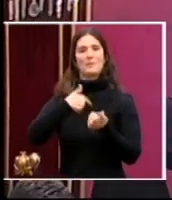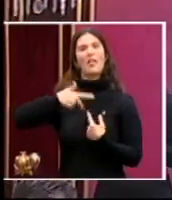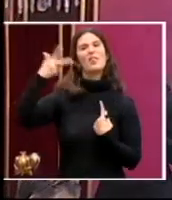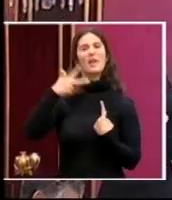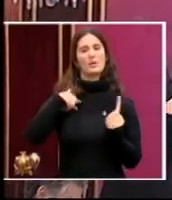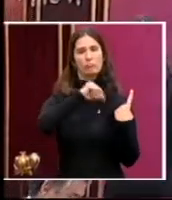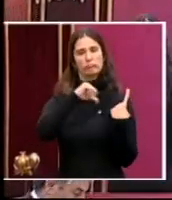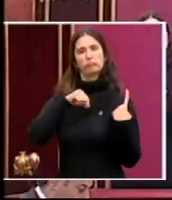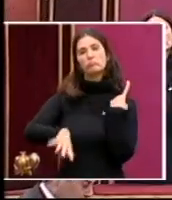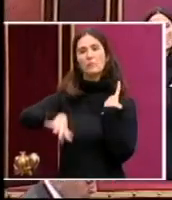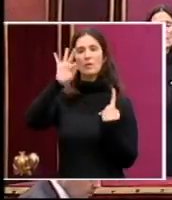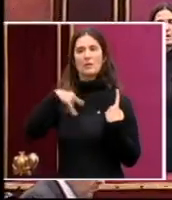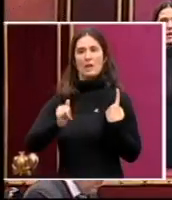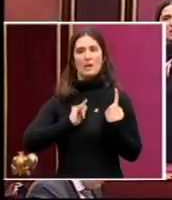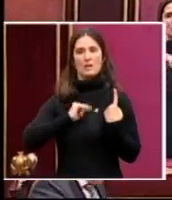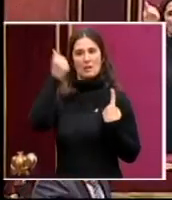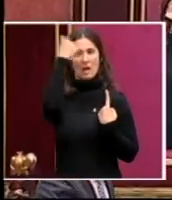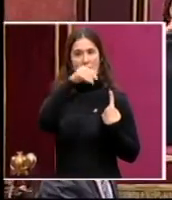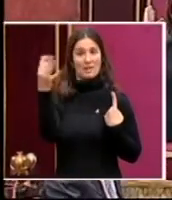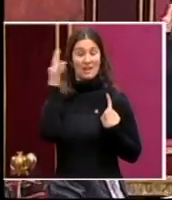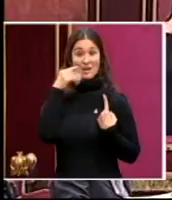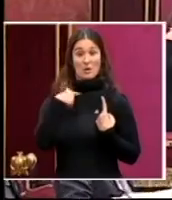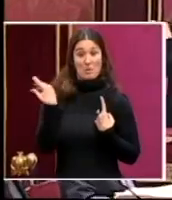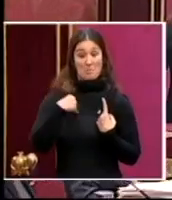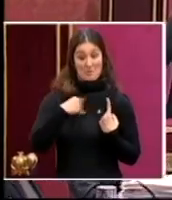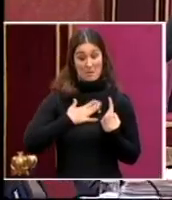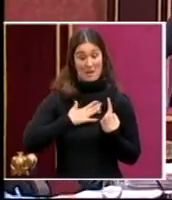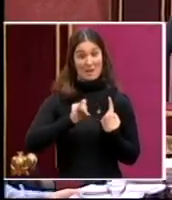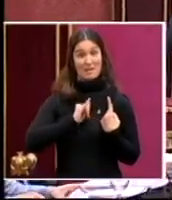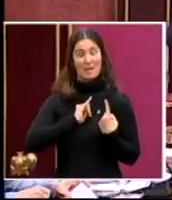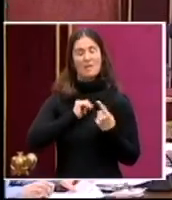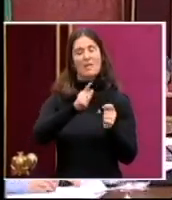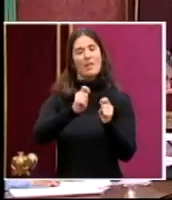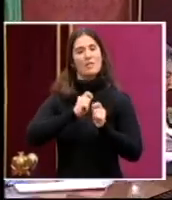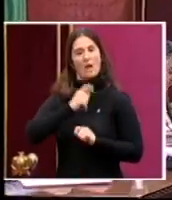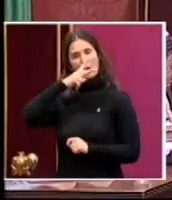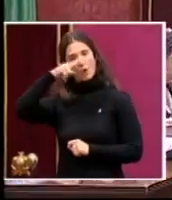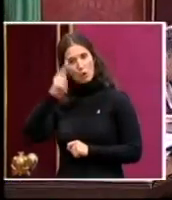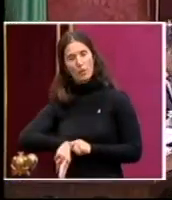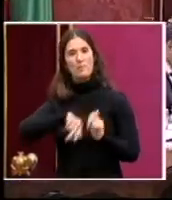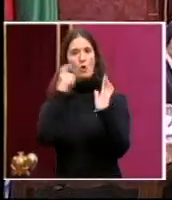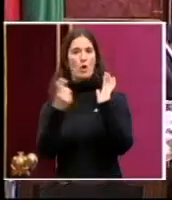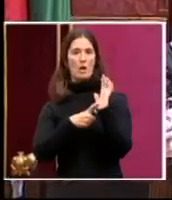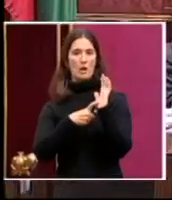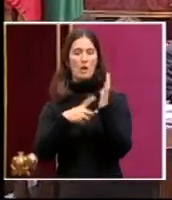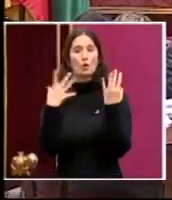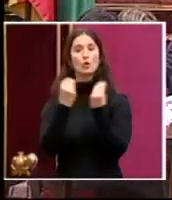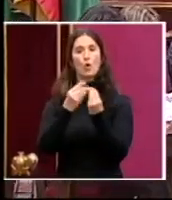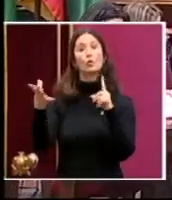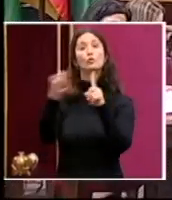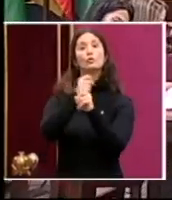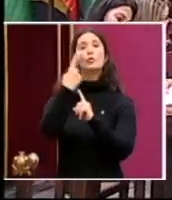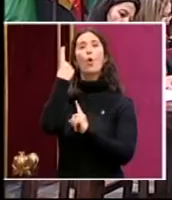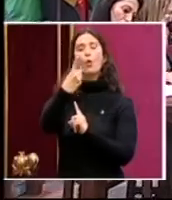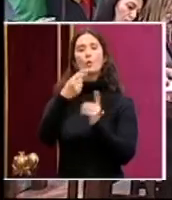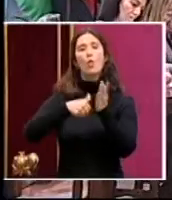la autodeterminación de la identidad de género y a que dicha identidad reciba el correspondiente reconocimiento legal mediante la obtención de